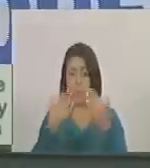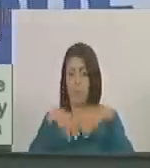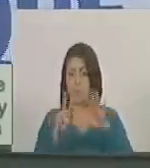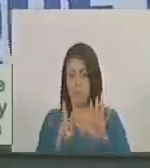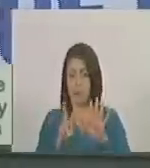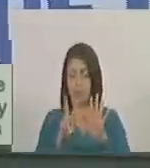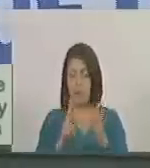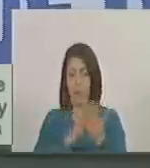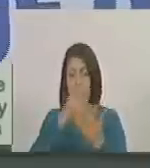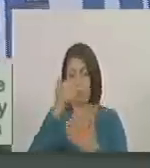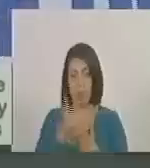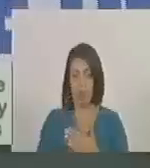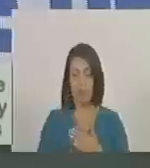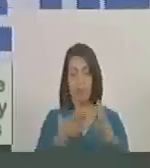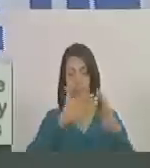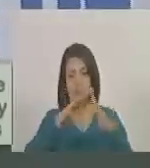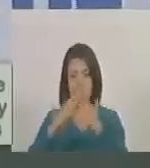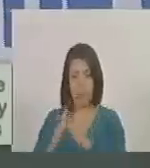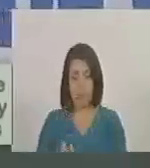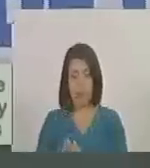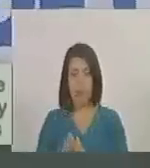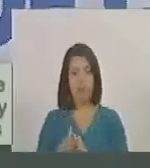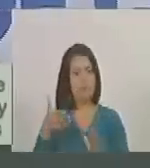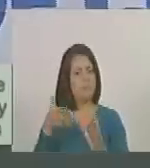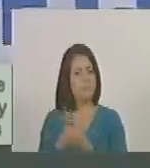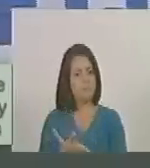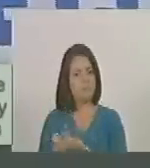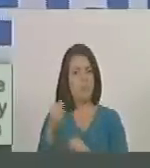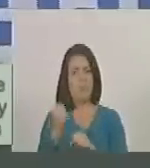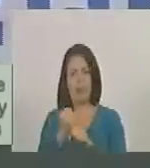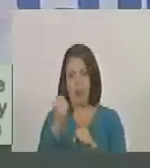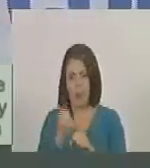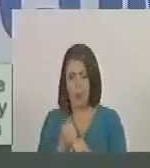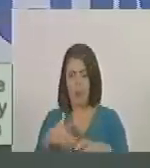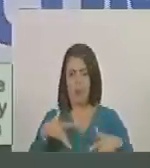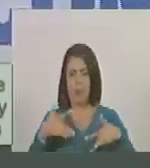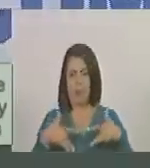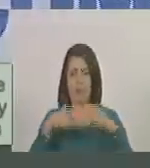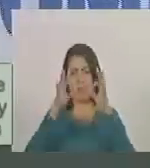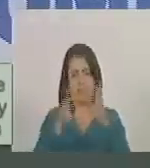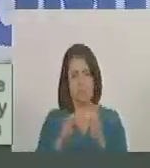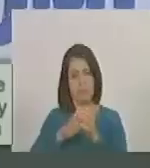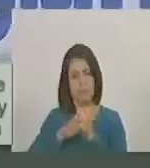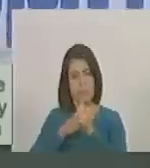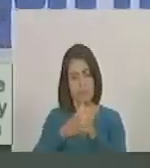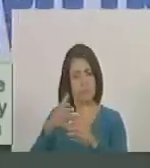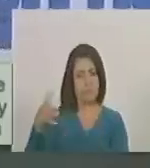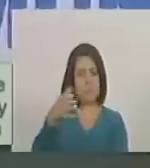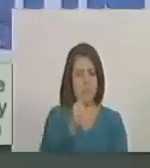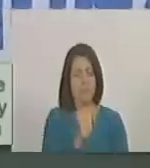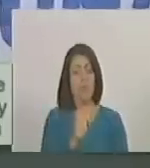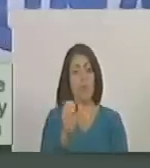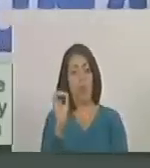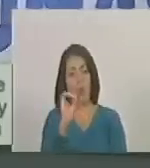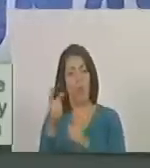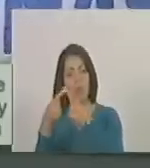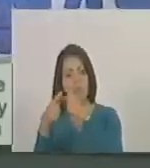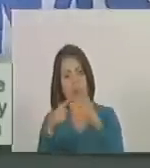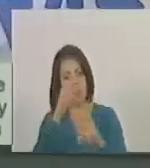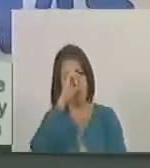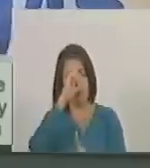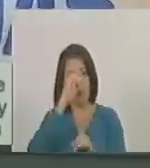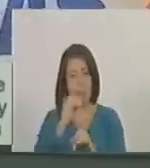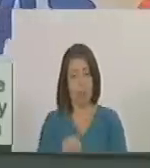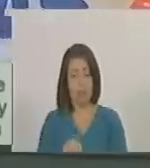7. Proyectos comunitarios. Es el conjunto de actividades concretas orientadas a lograr uno o varios